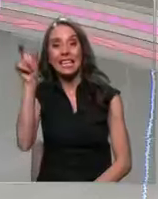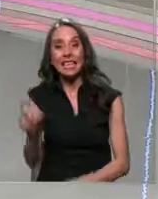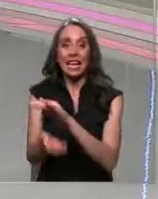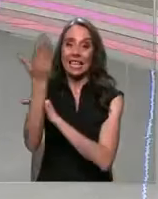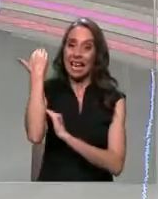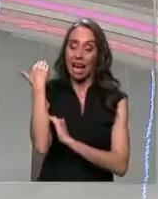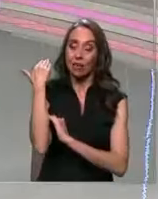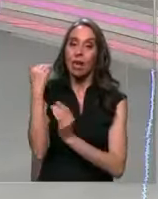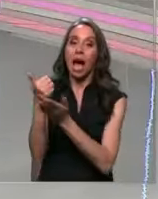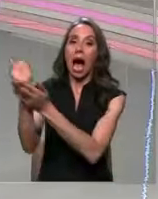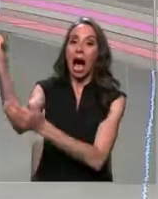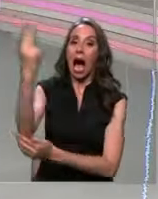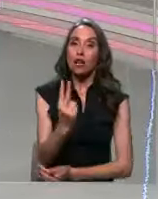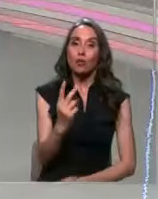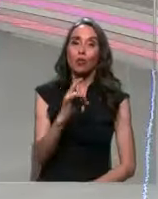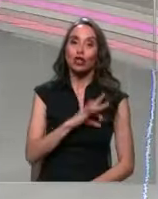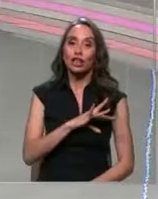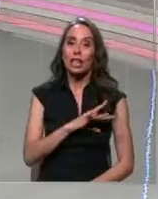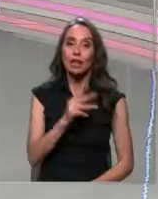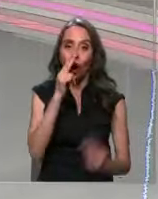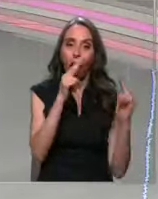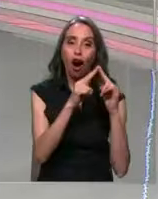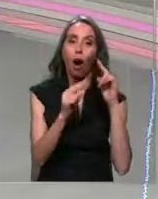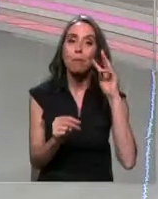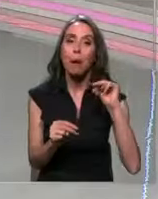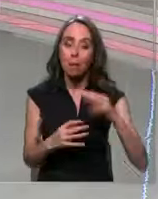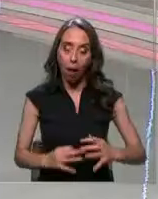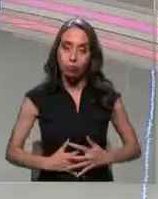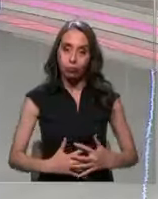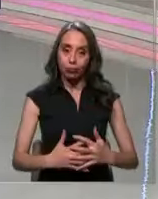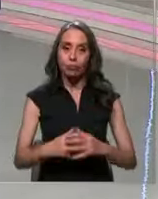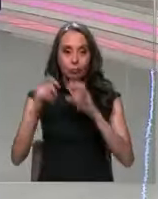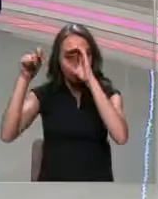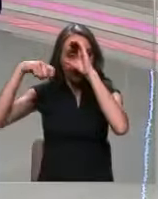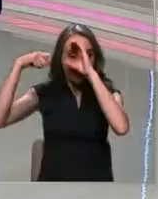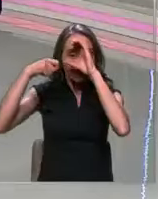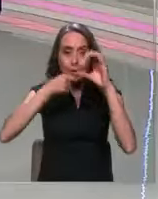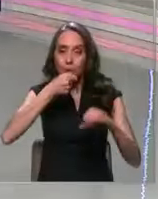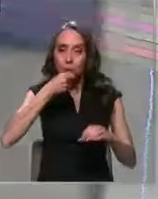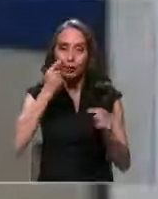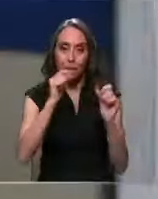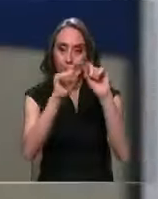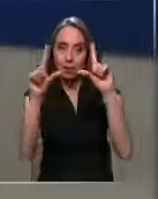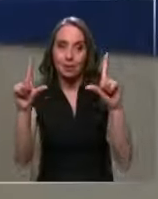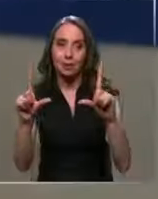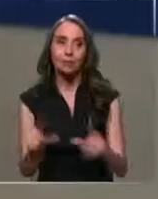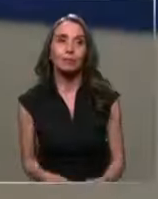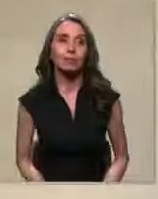madre biológica. El reportaje es de Amanda González y Florencia Valenzuela.